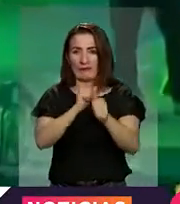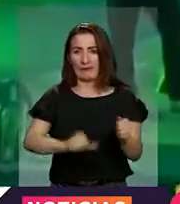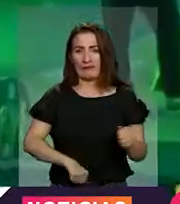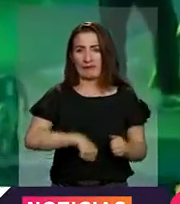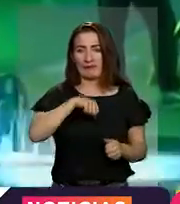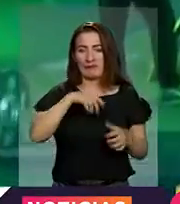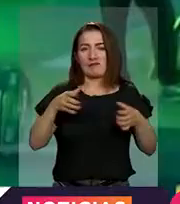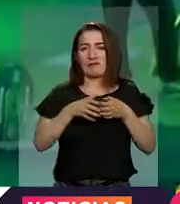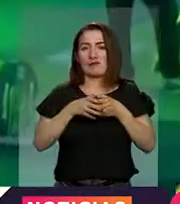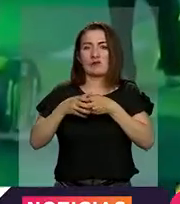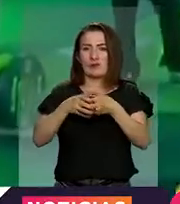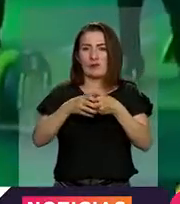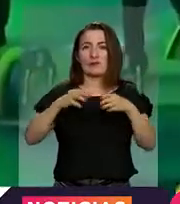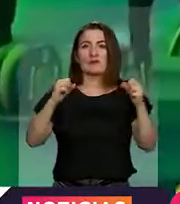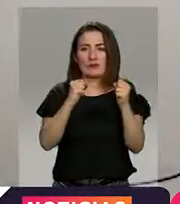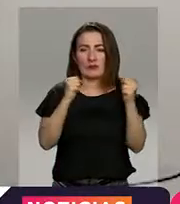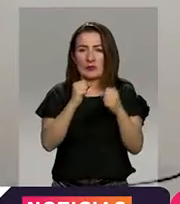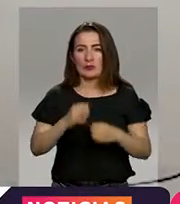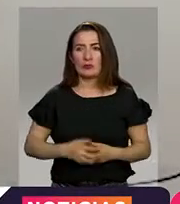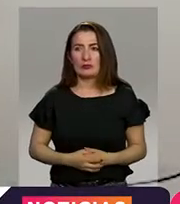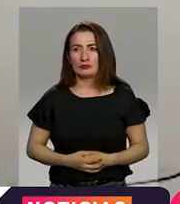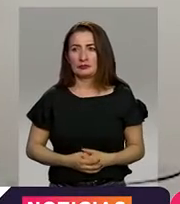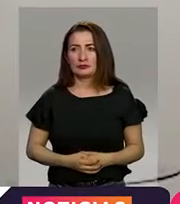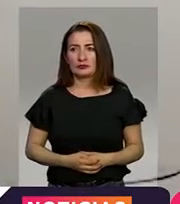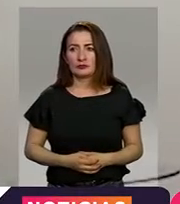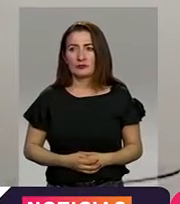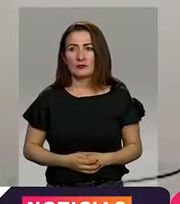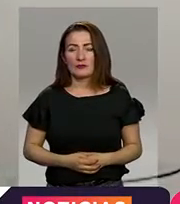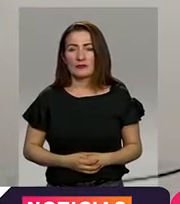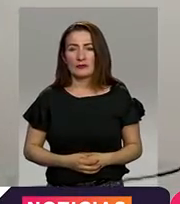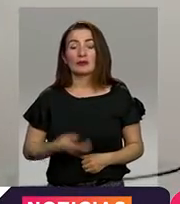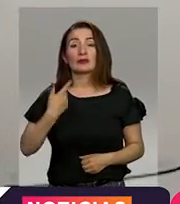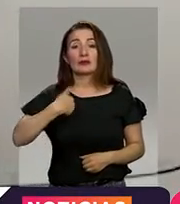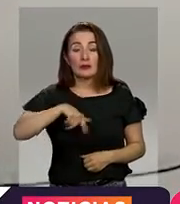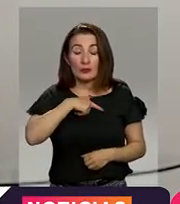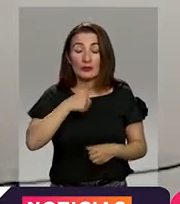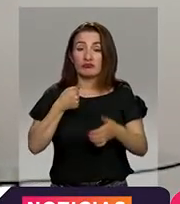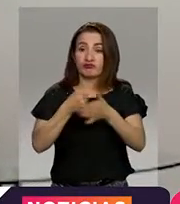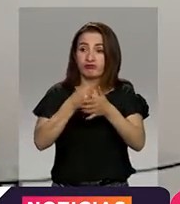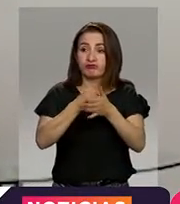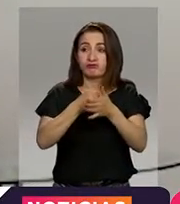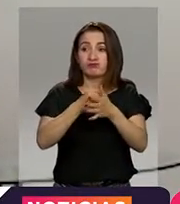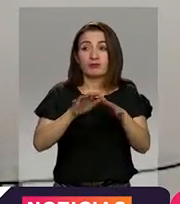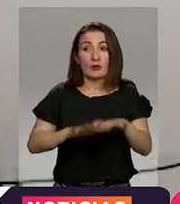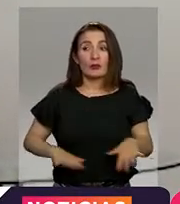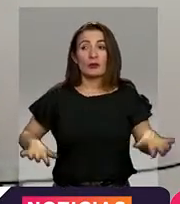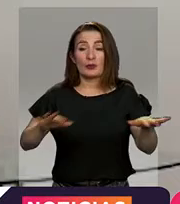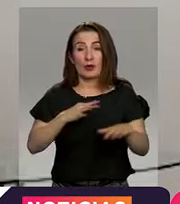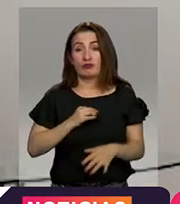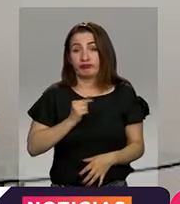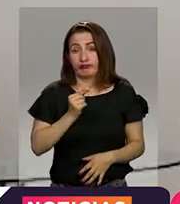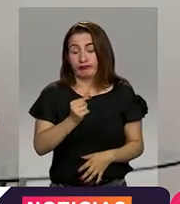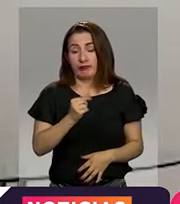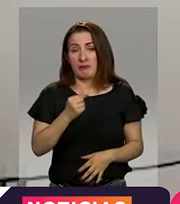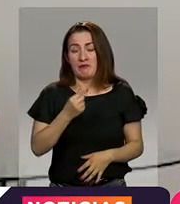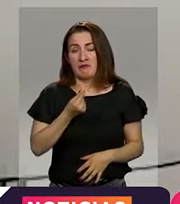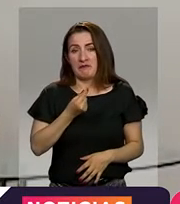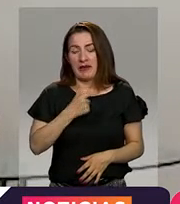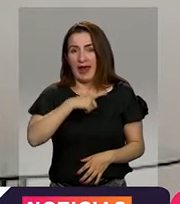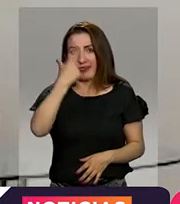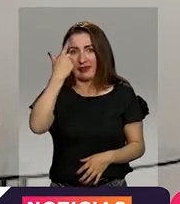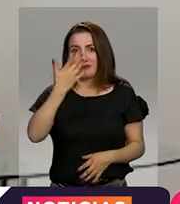del equipo bogotano. Dimos todo cuando tuvimos una medalla de plata